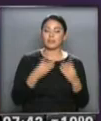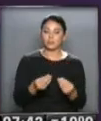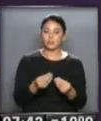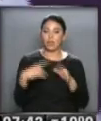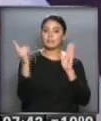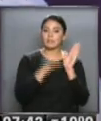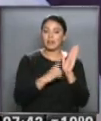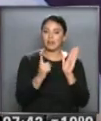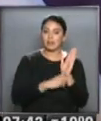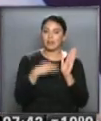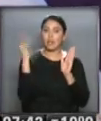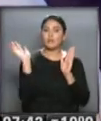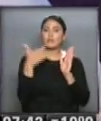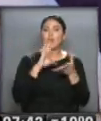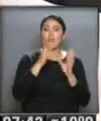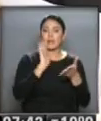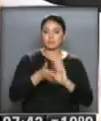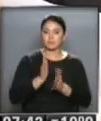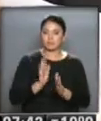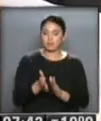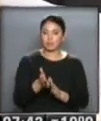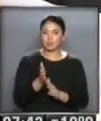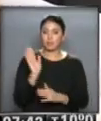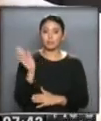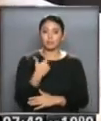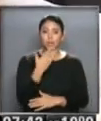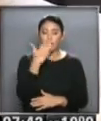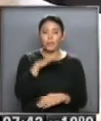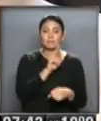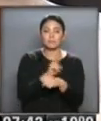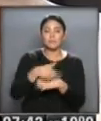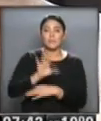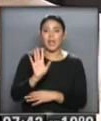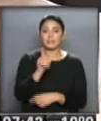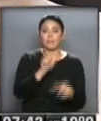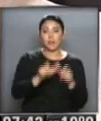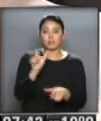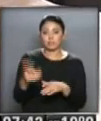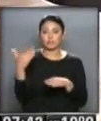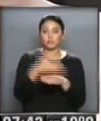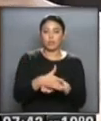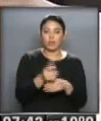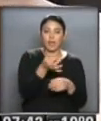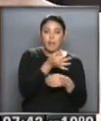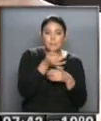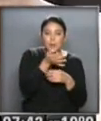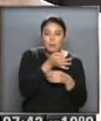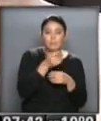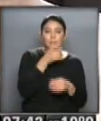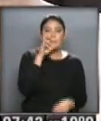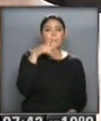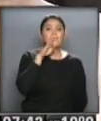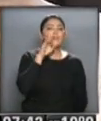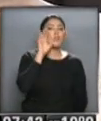reglamentar todo este tipo de tratamientos. Todos vamos a estar más protegidos, los pacientes, los embriones, los médicos